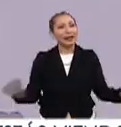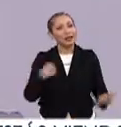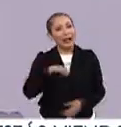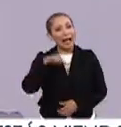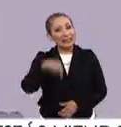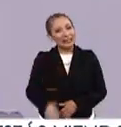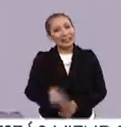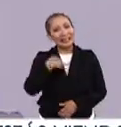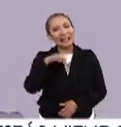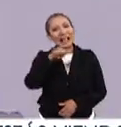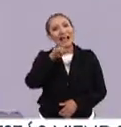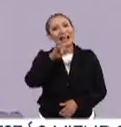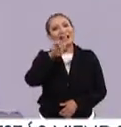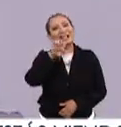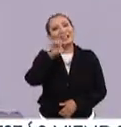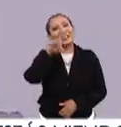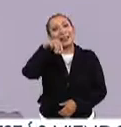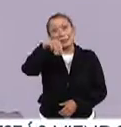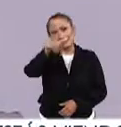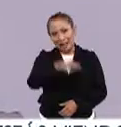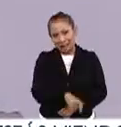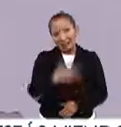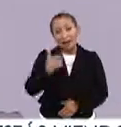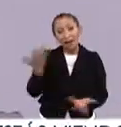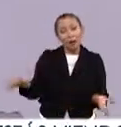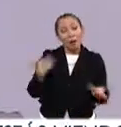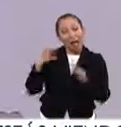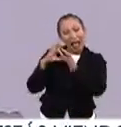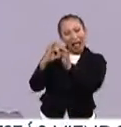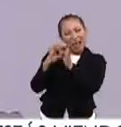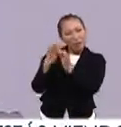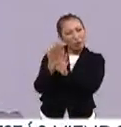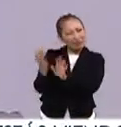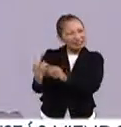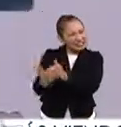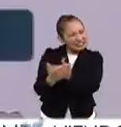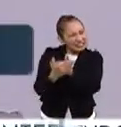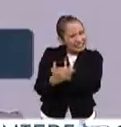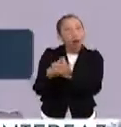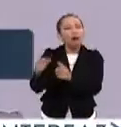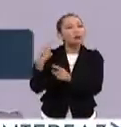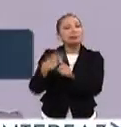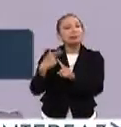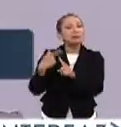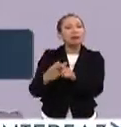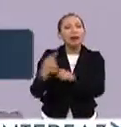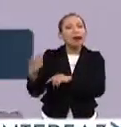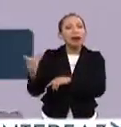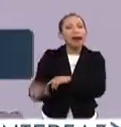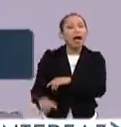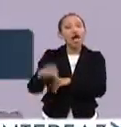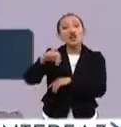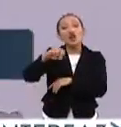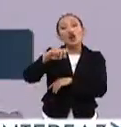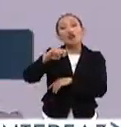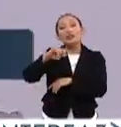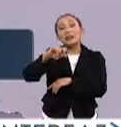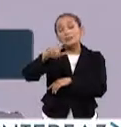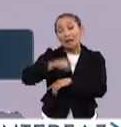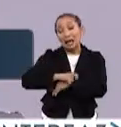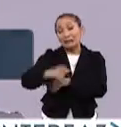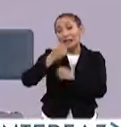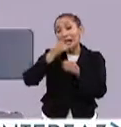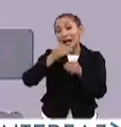Pues nosotros aquí en la Agencia Informativa de Educación de México tenemos una alianza muy cercana con nada más y nada menos que Notimex, la agencia del